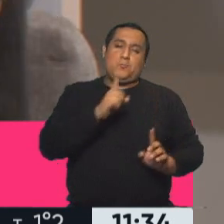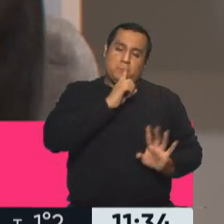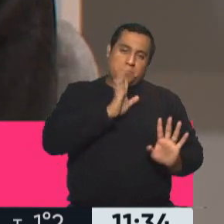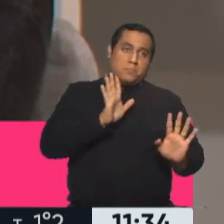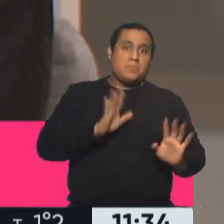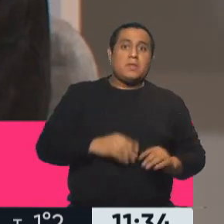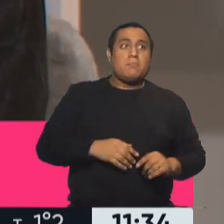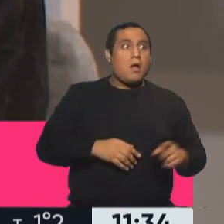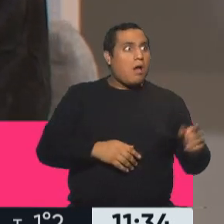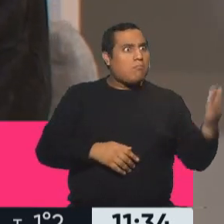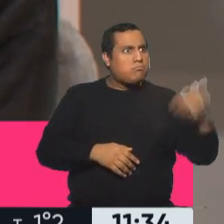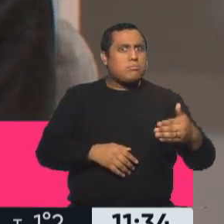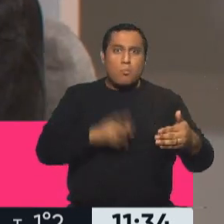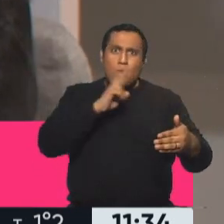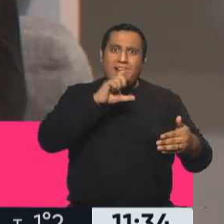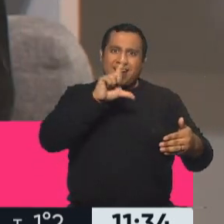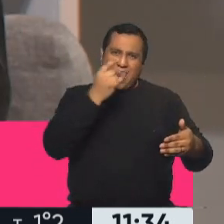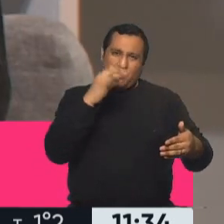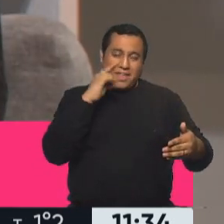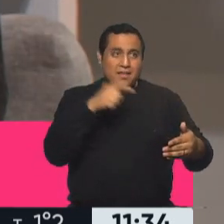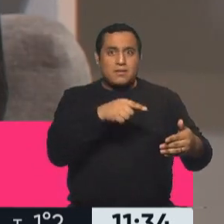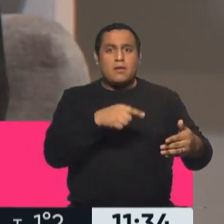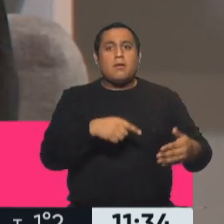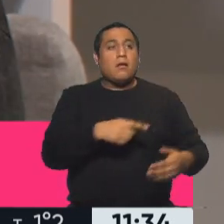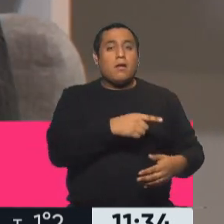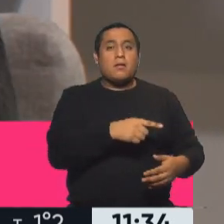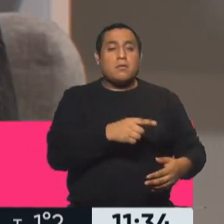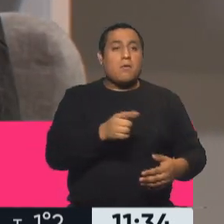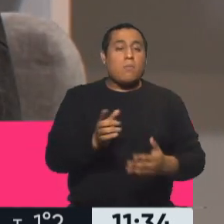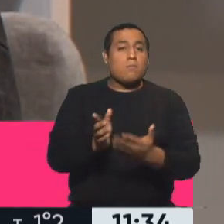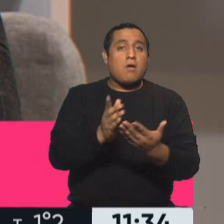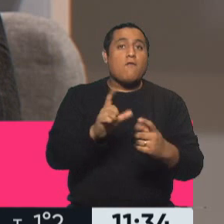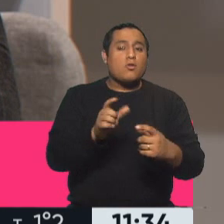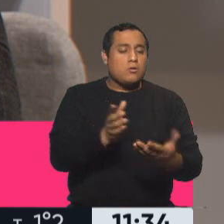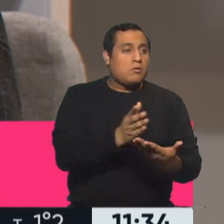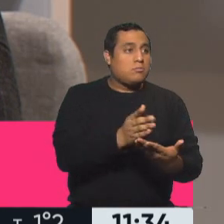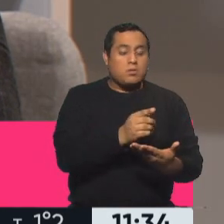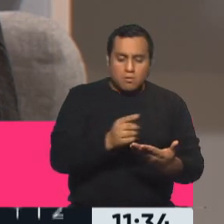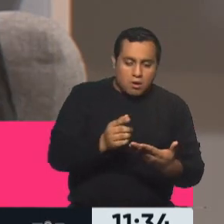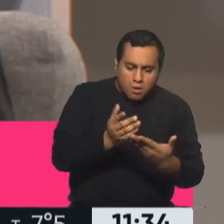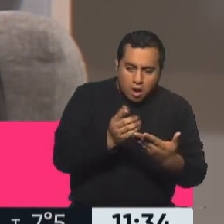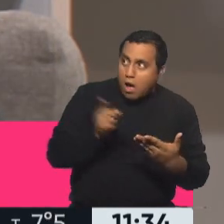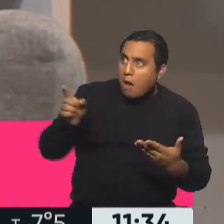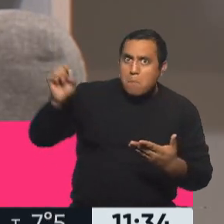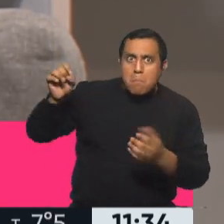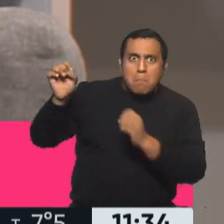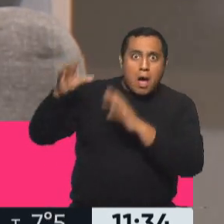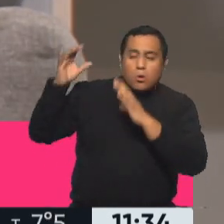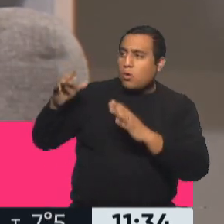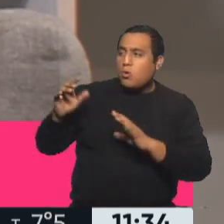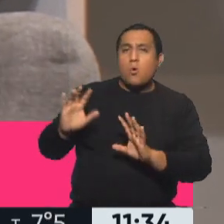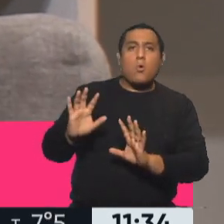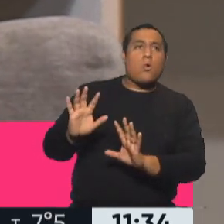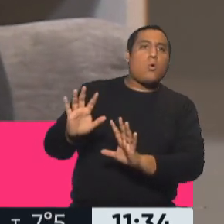y estaba Claudia Schiffer, que había venido. Y le muestran una foto mía y dice: no, yo no puedo estar frente a un mago. Digo, que no se levante